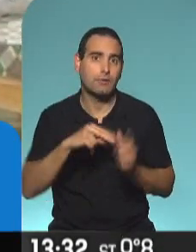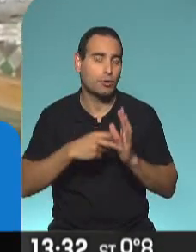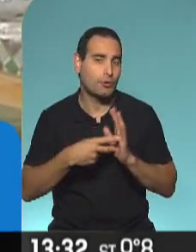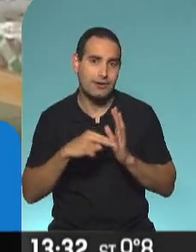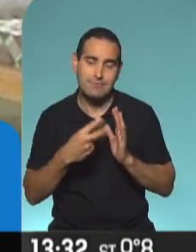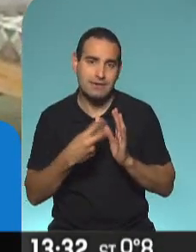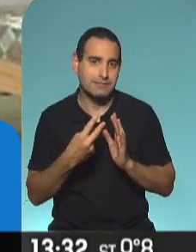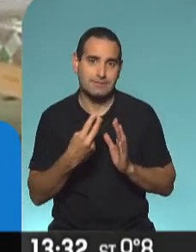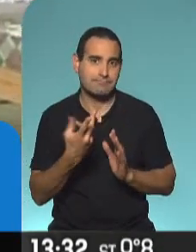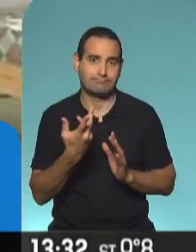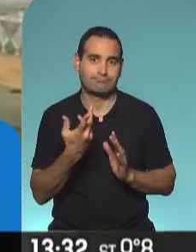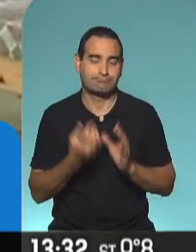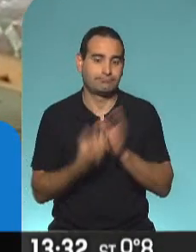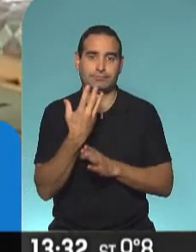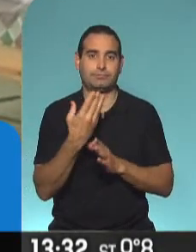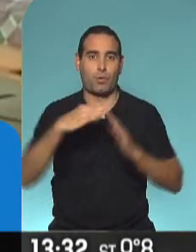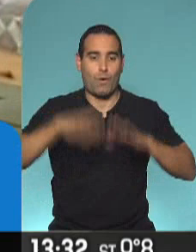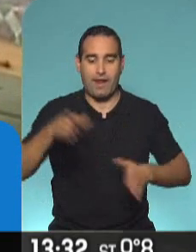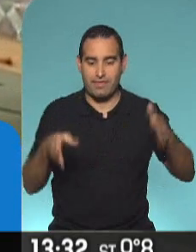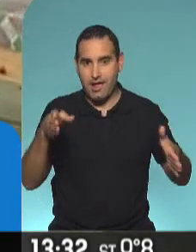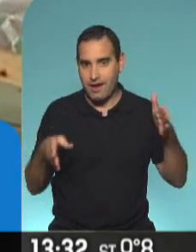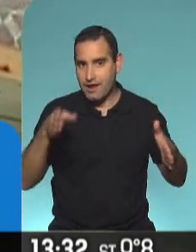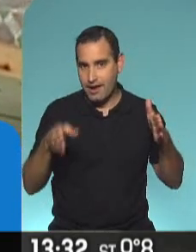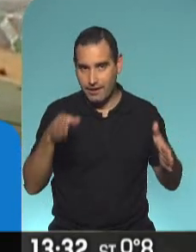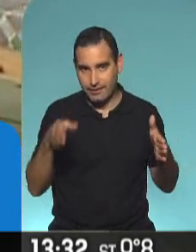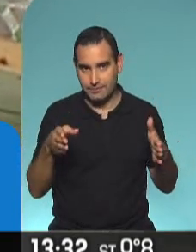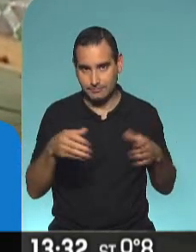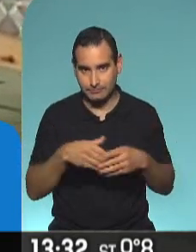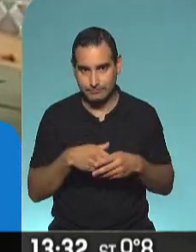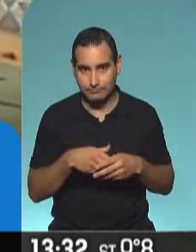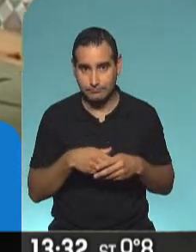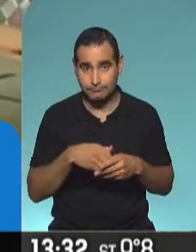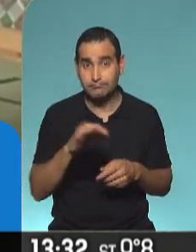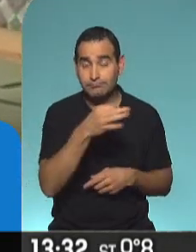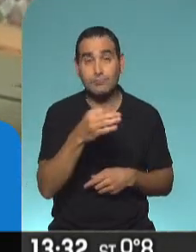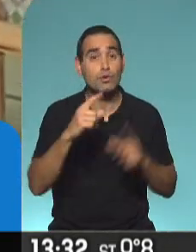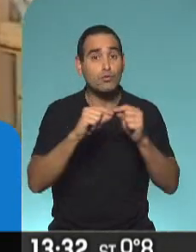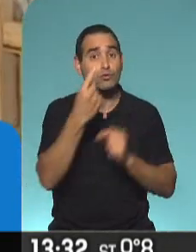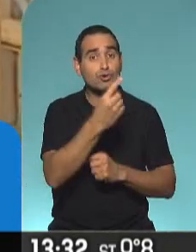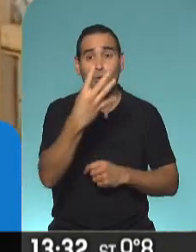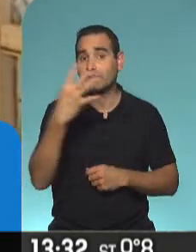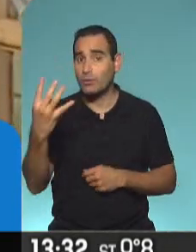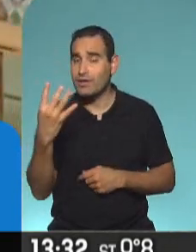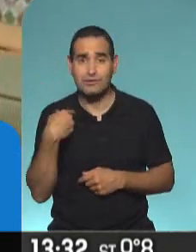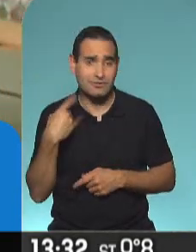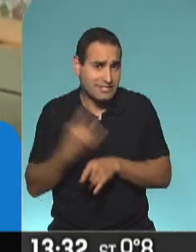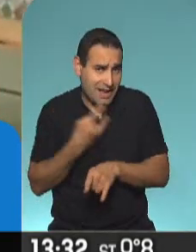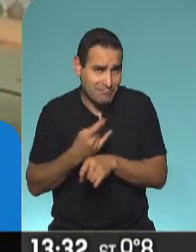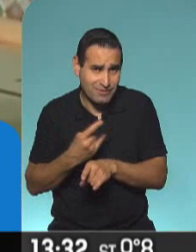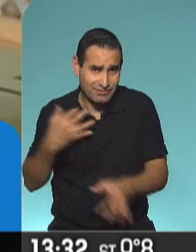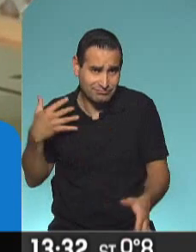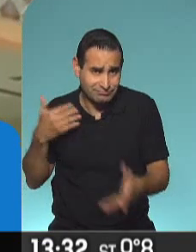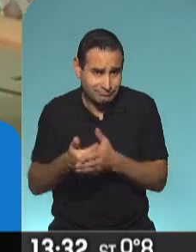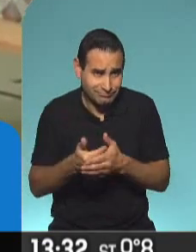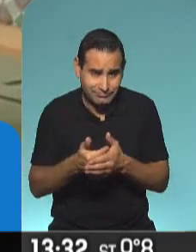que han surgido durante la cuarentena, durante el aislamiento. La línea 144 es una línea que funciona siempre. Para